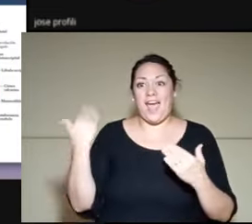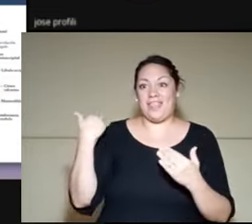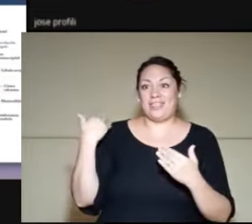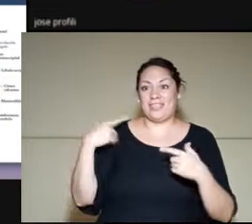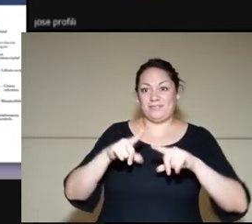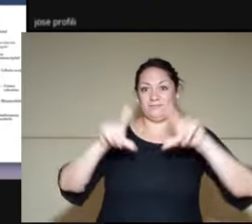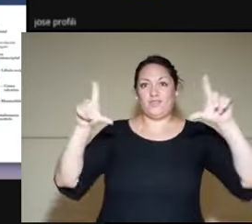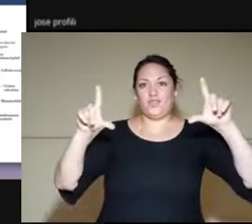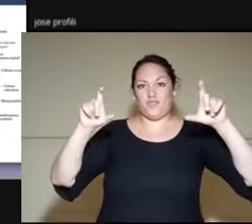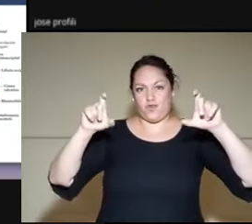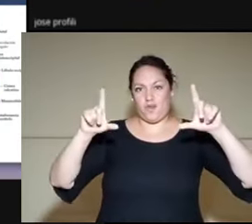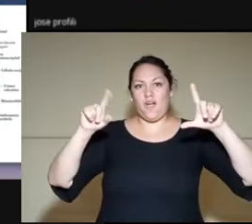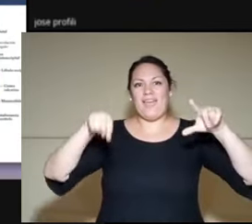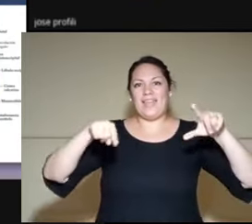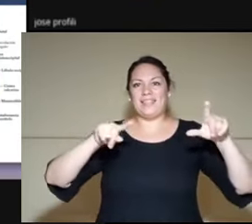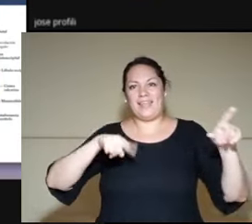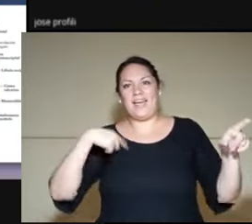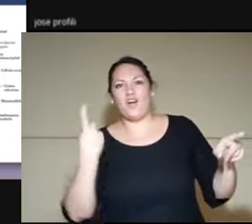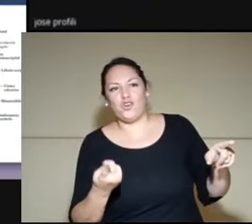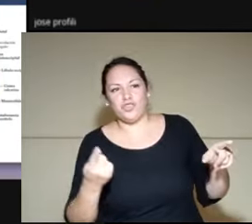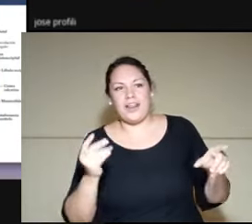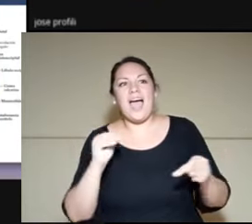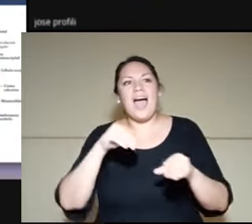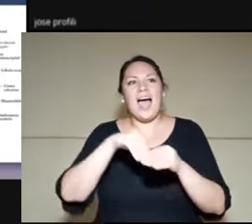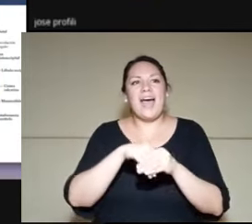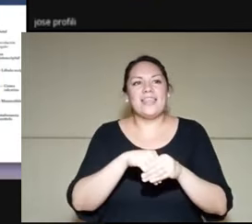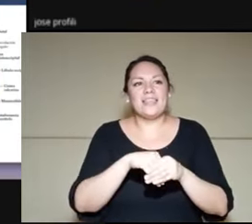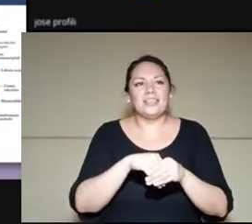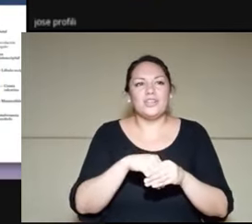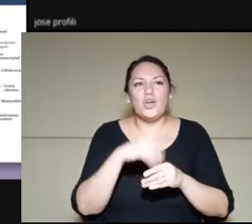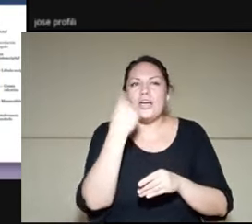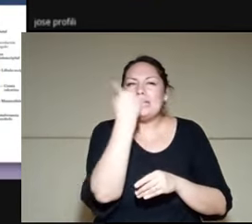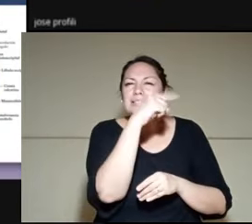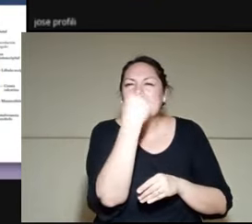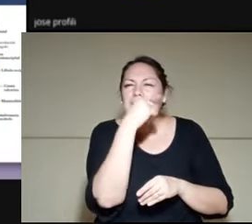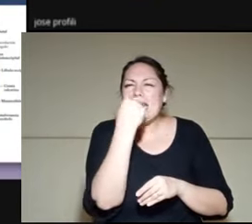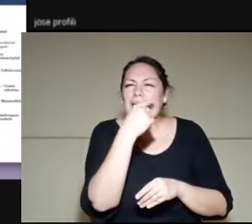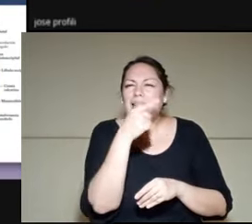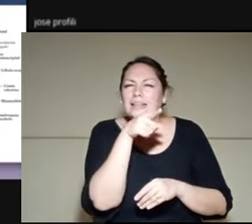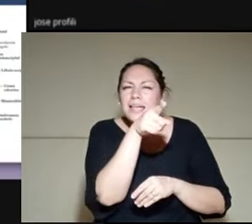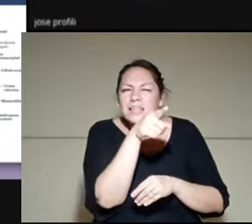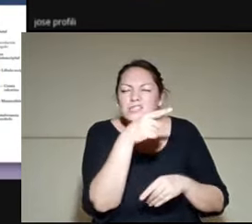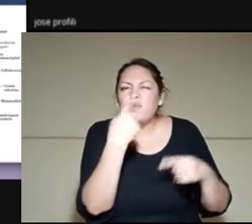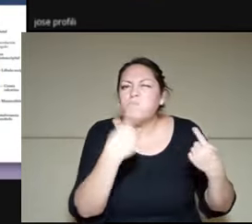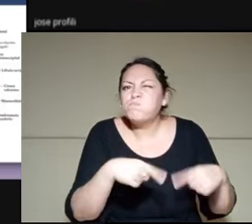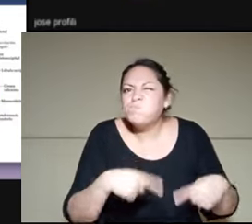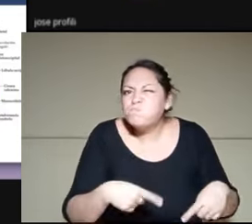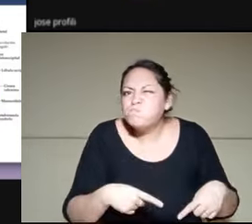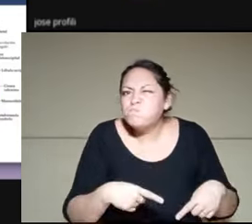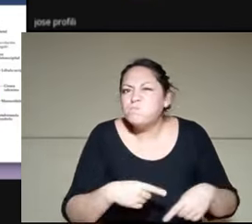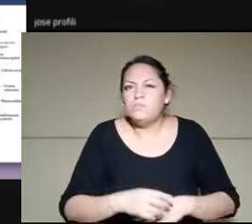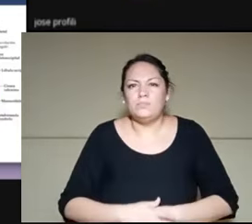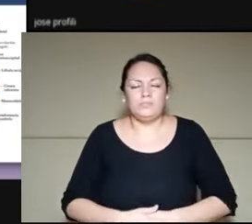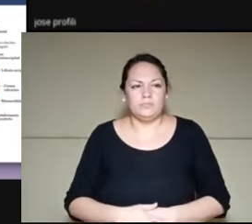veía por afuera. Entonces, ¿qué es esto? Celeste.